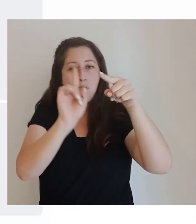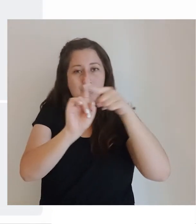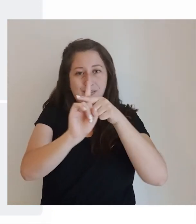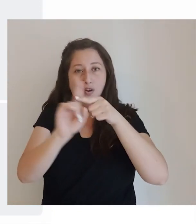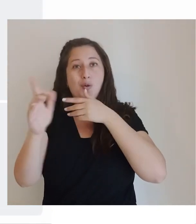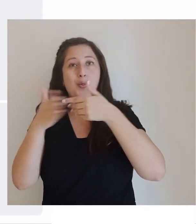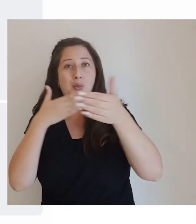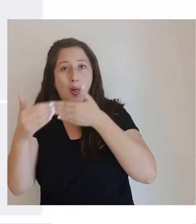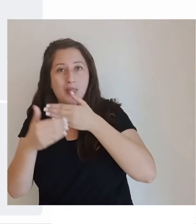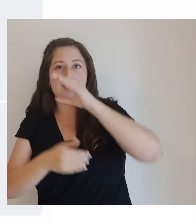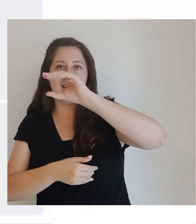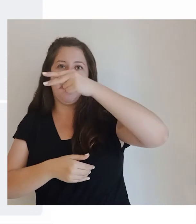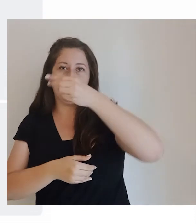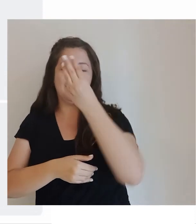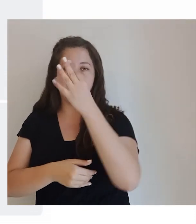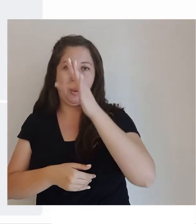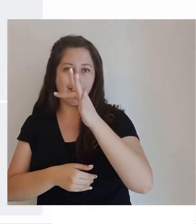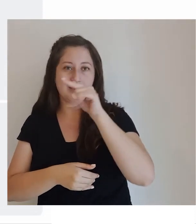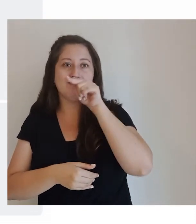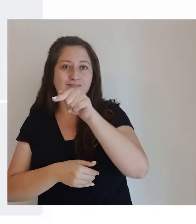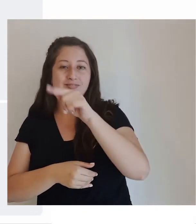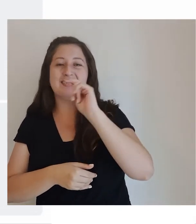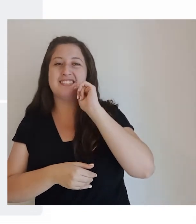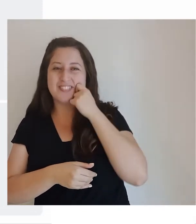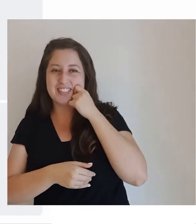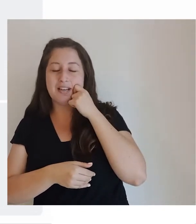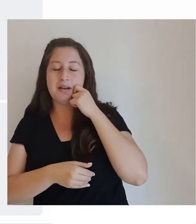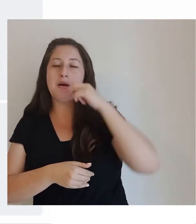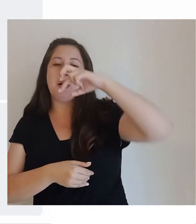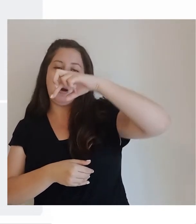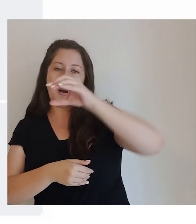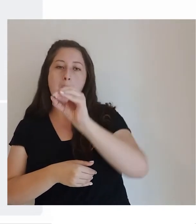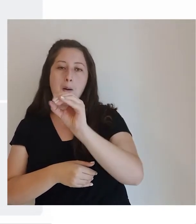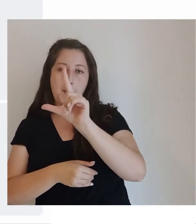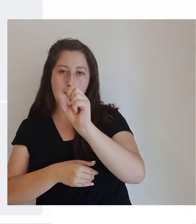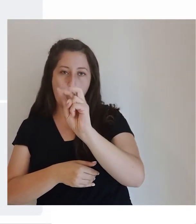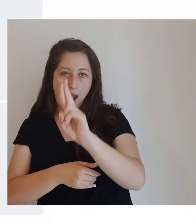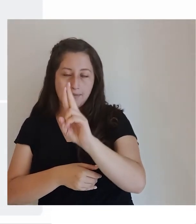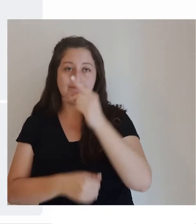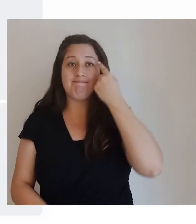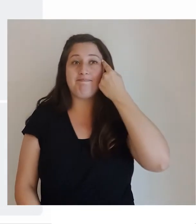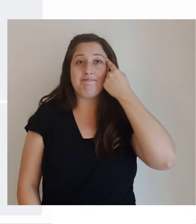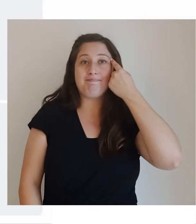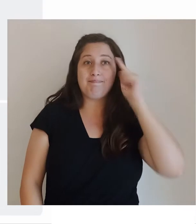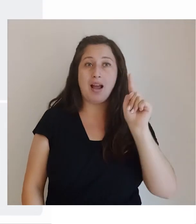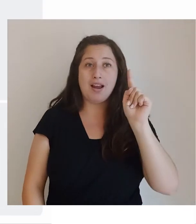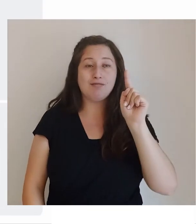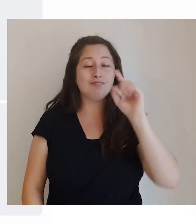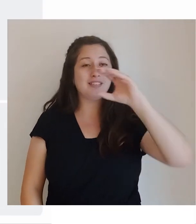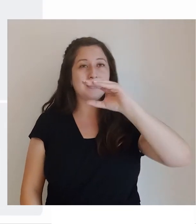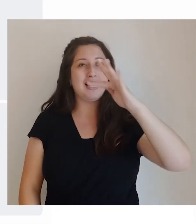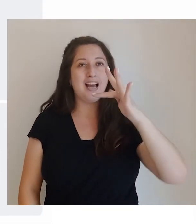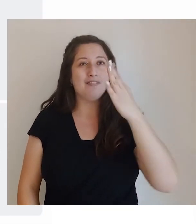metilo, por lo que la molécula es polar. Pero en la molécula de tetrafluoruro